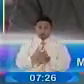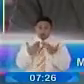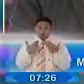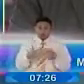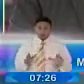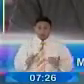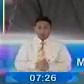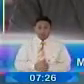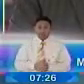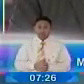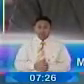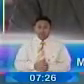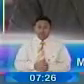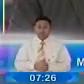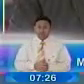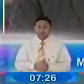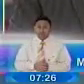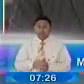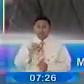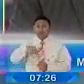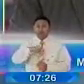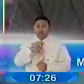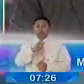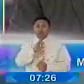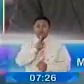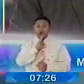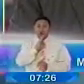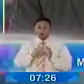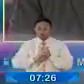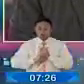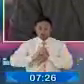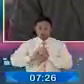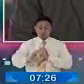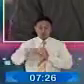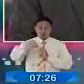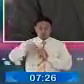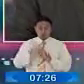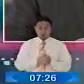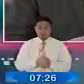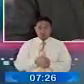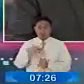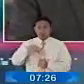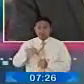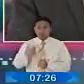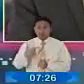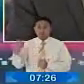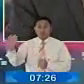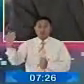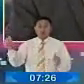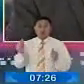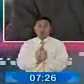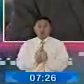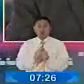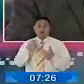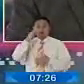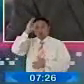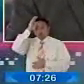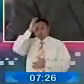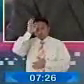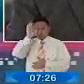totalidad de lo que falta, que son algunas conexiones de aguas servidas, para el cual tenemos que hacer trabajo con la alcaldía, pero ese es un hospital que está muy